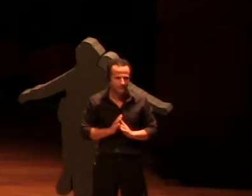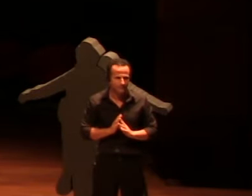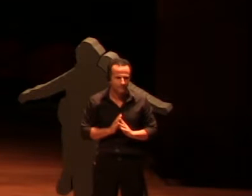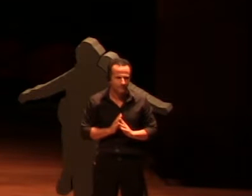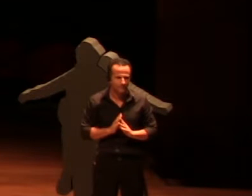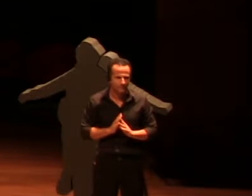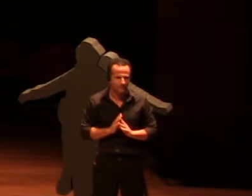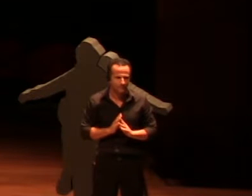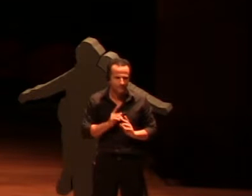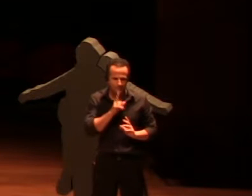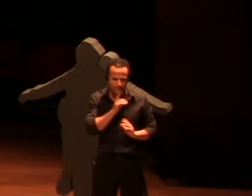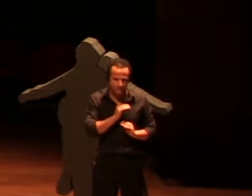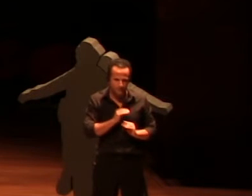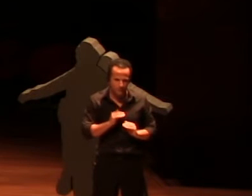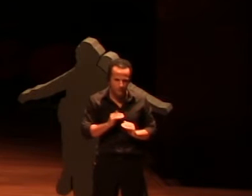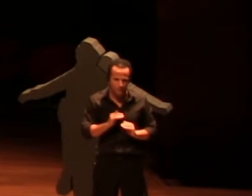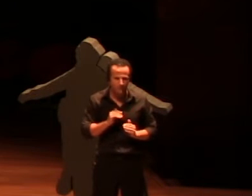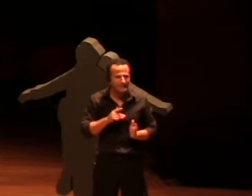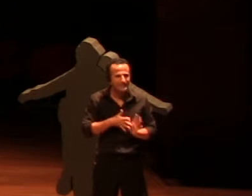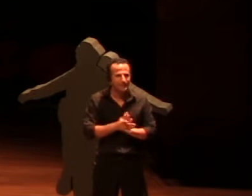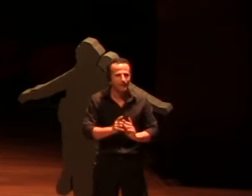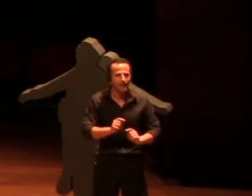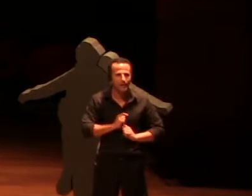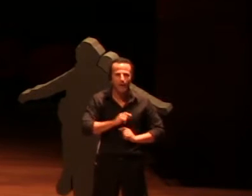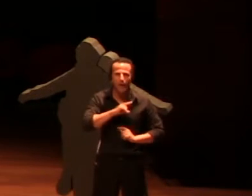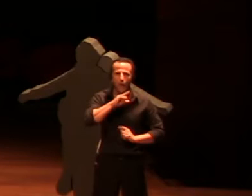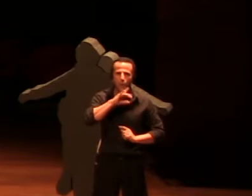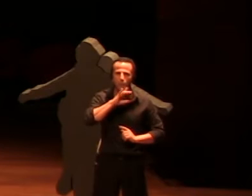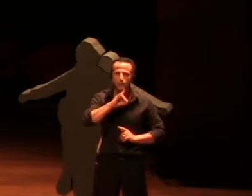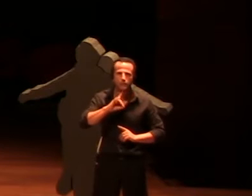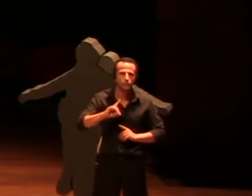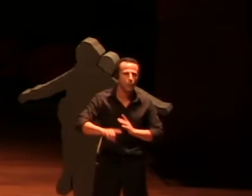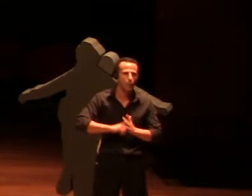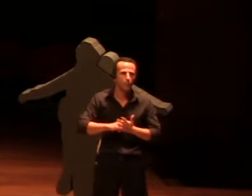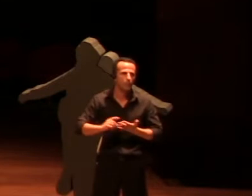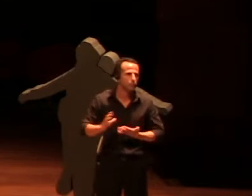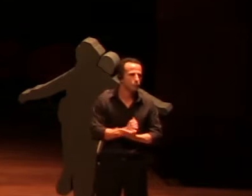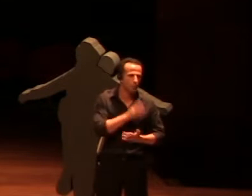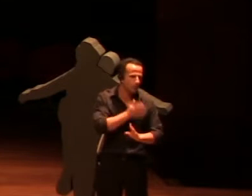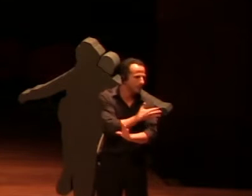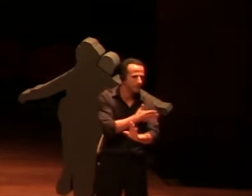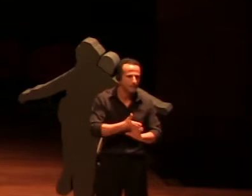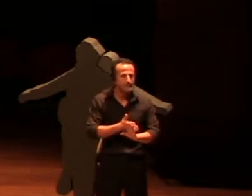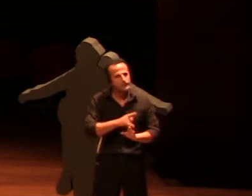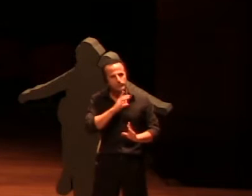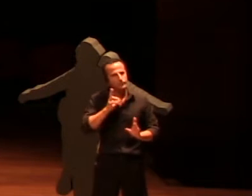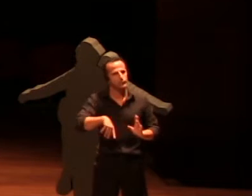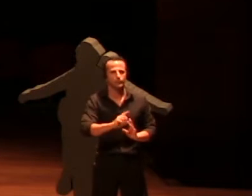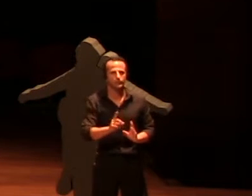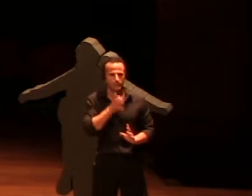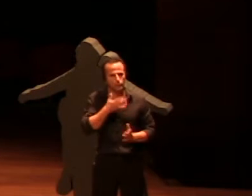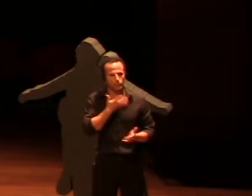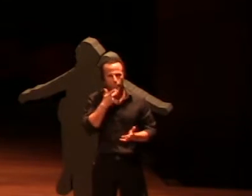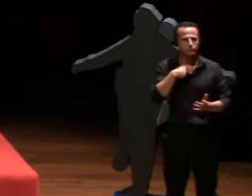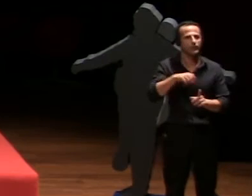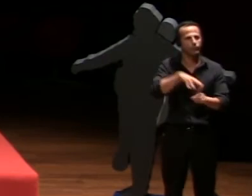no estar completamente contento con gran parte de lo que hemos producido, ¿no? Y me gustaría sobre todo compartirlo en un foro donde hay